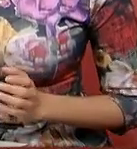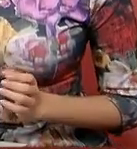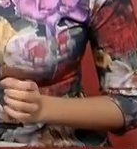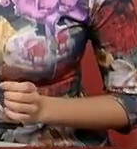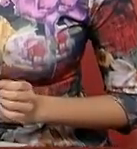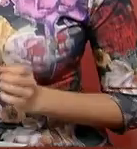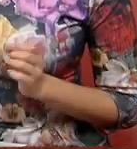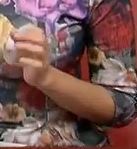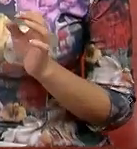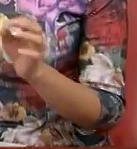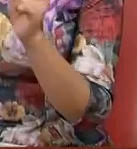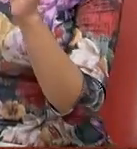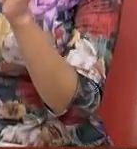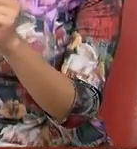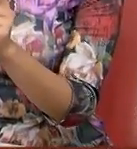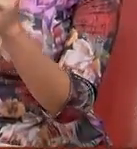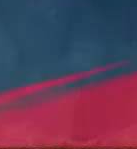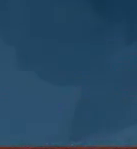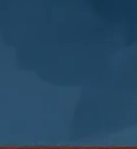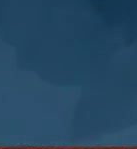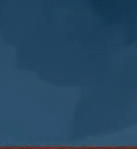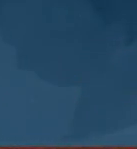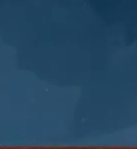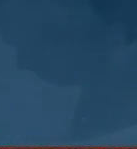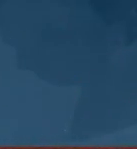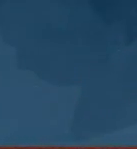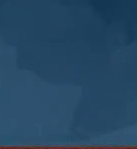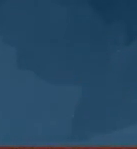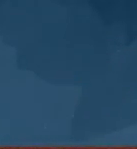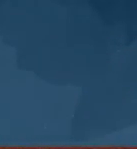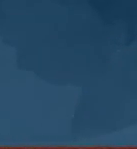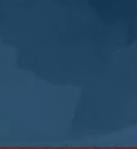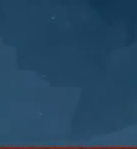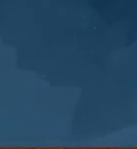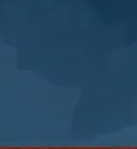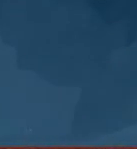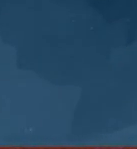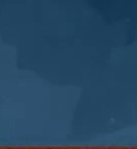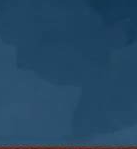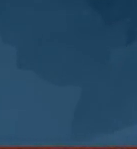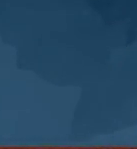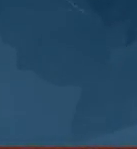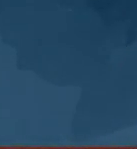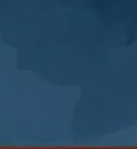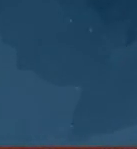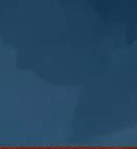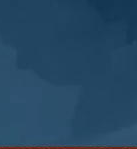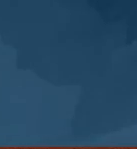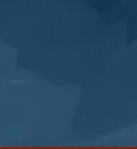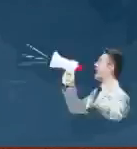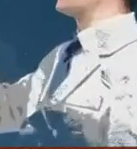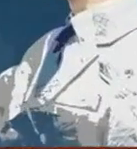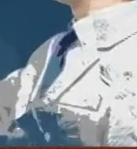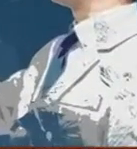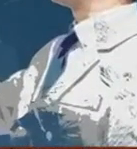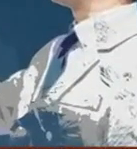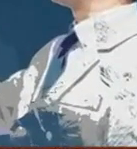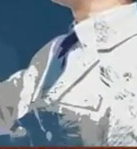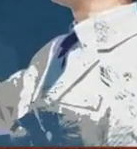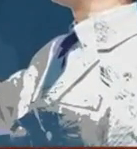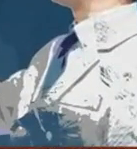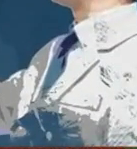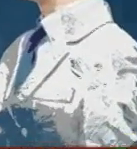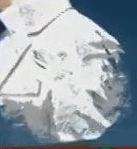finalidad de promover la cultura del voto, pero especialmente en la comunidad latina que reside en Estados Unidos. La inició